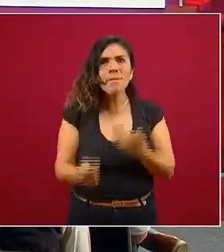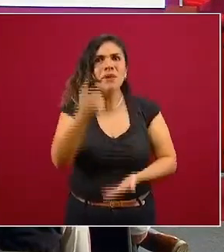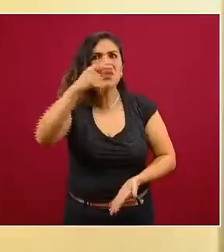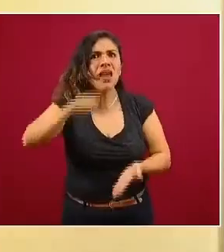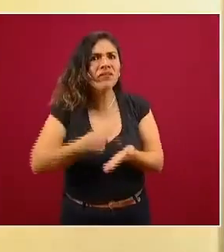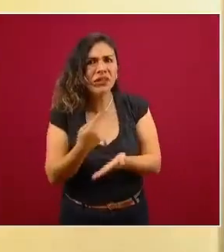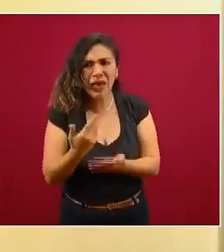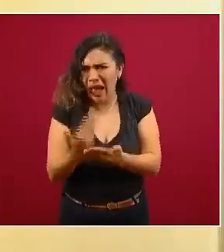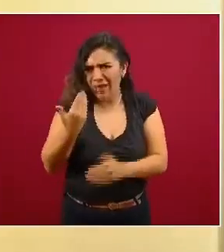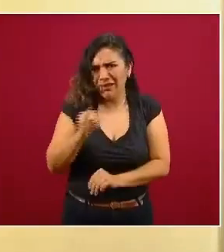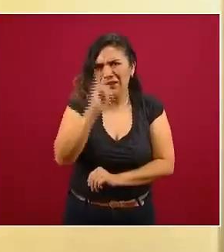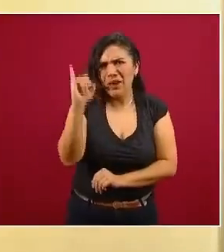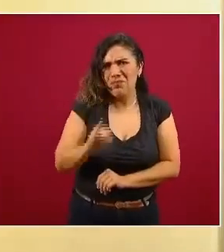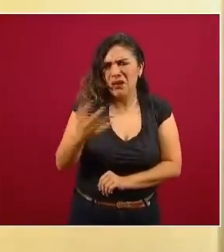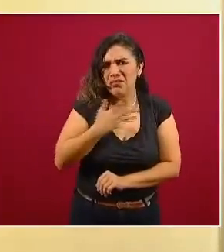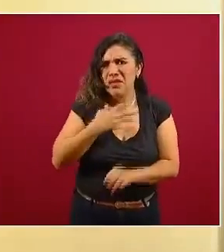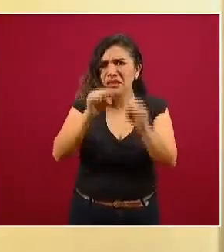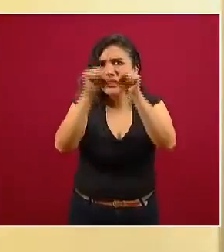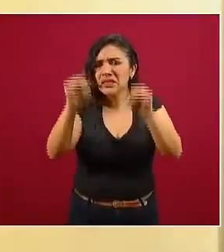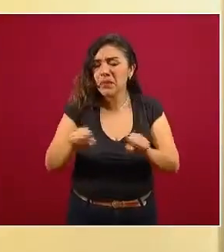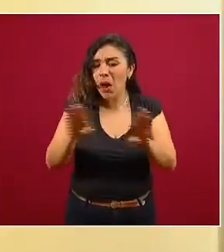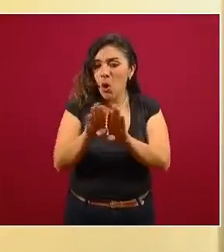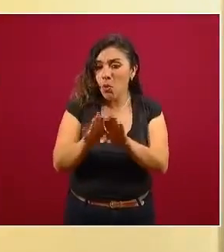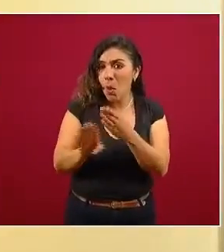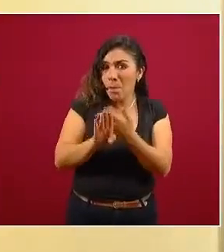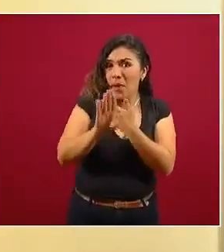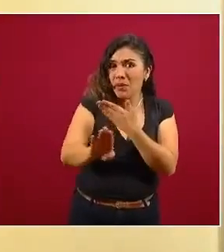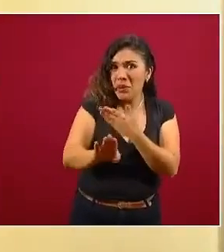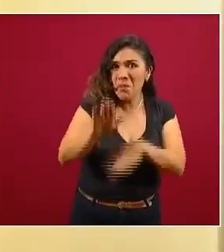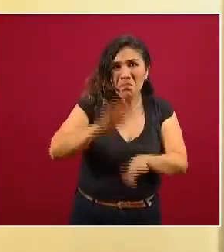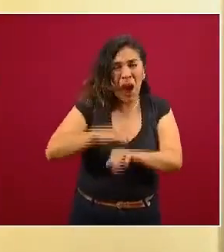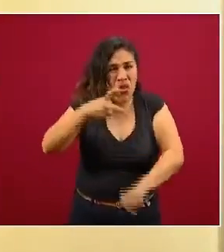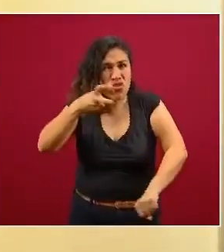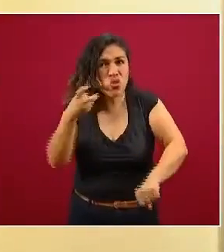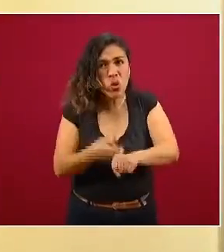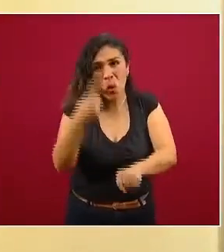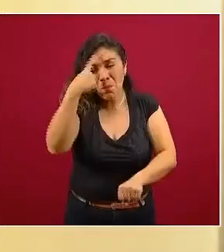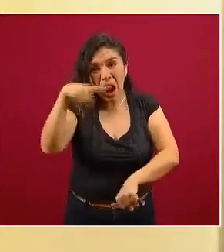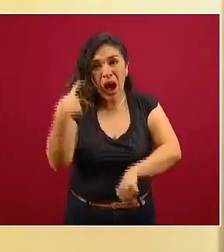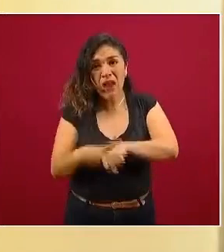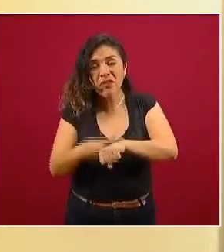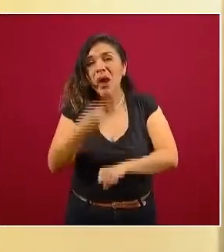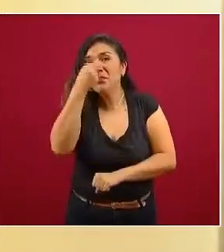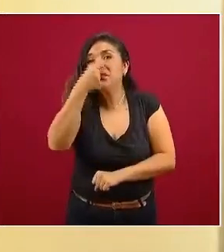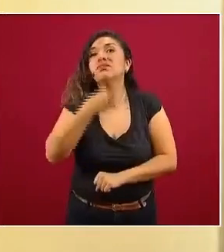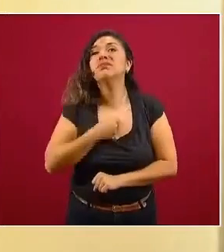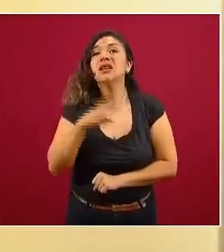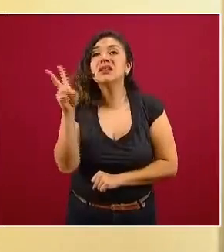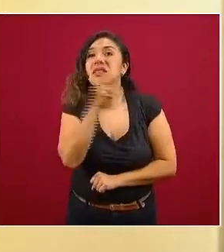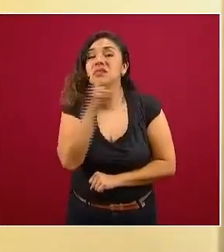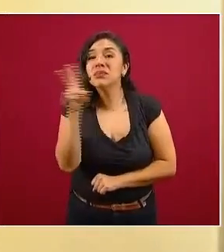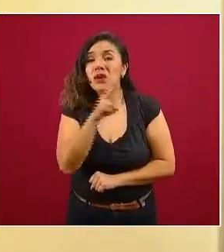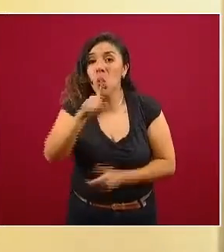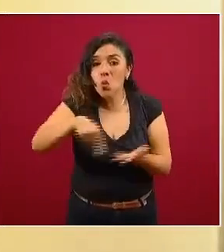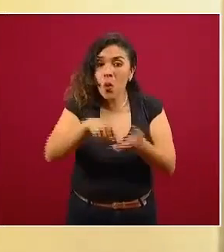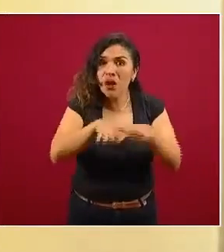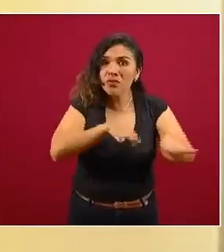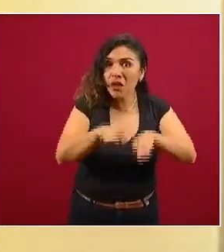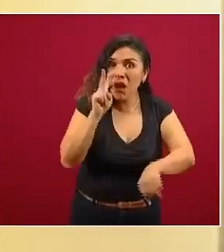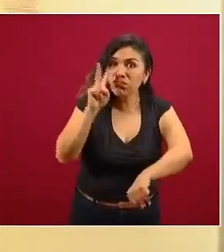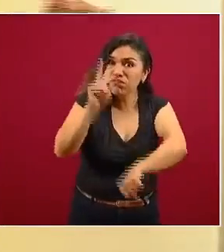Nunca antes habíamos tenido un sistema de prevención tan estricto de enfermedades respiratorias en las áreas de